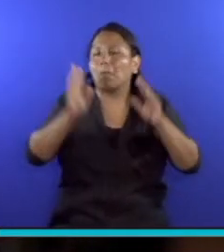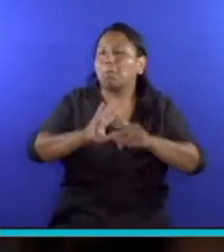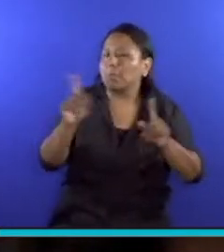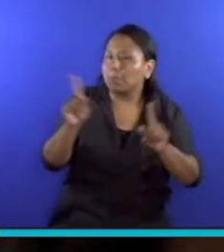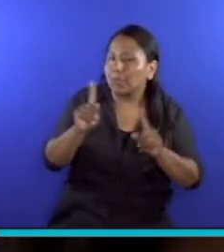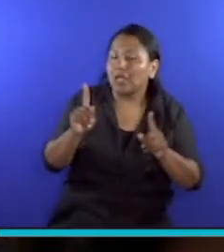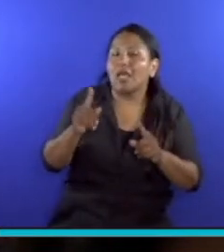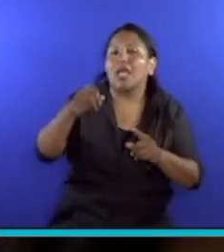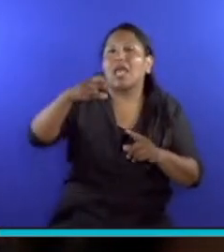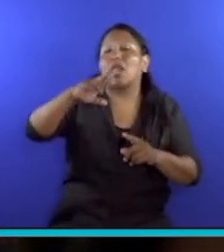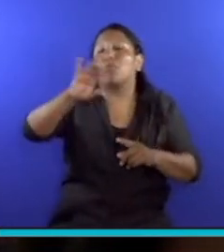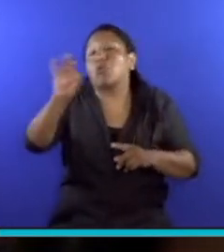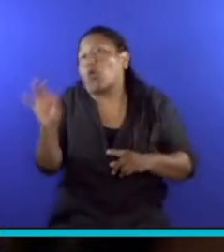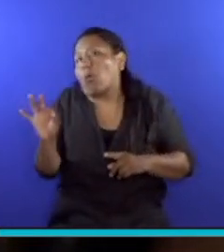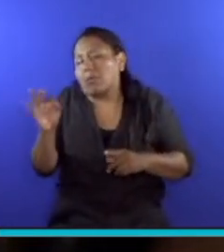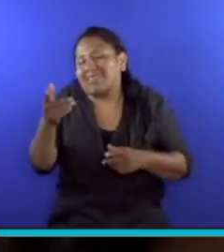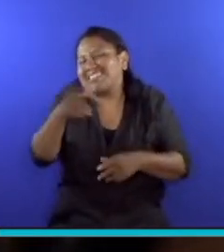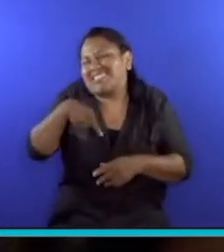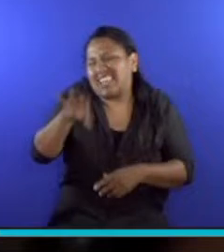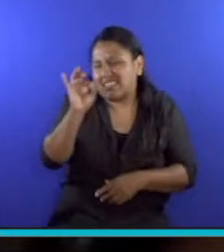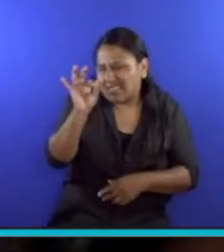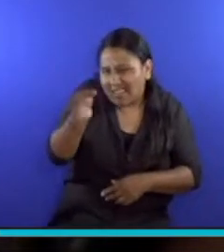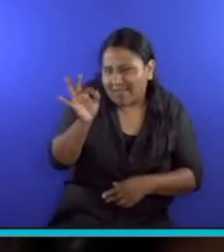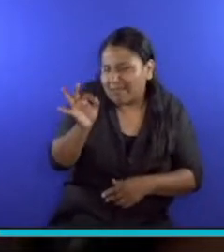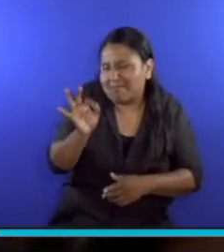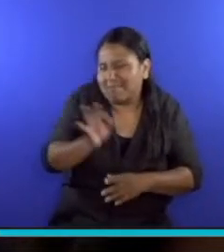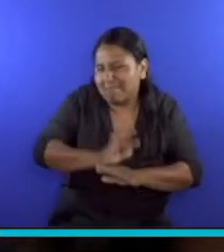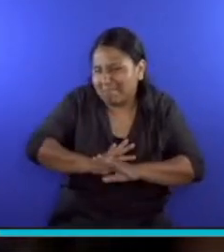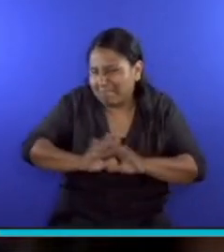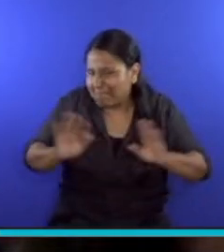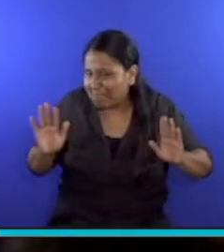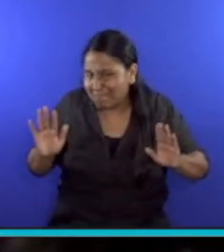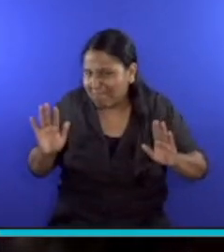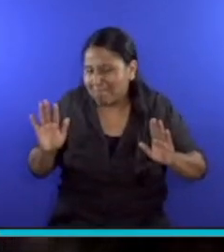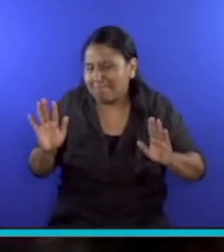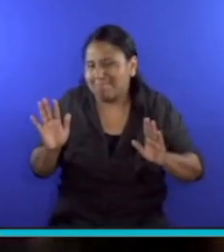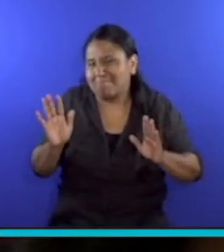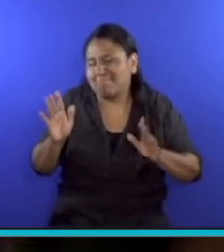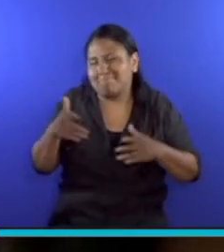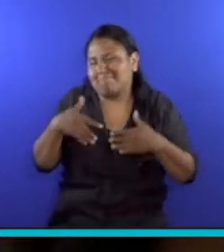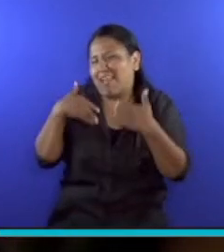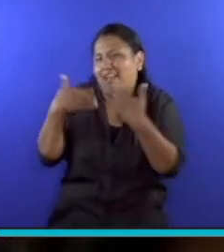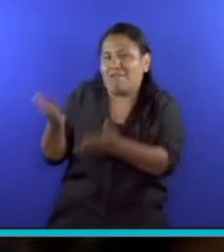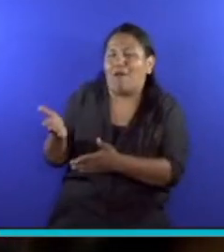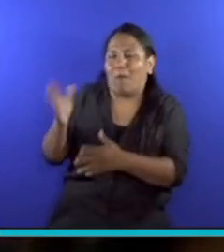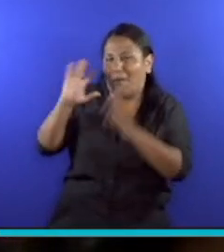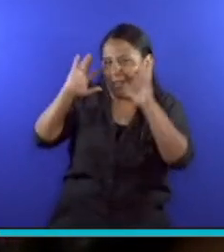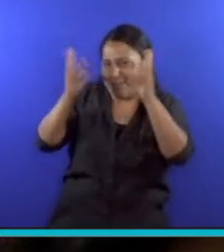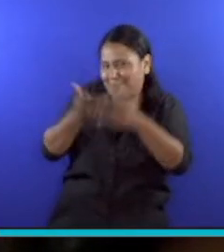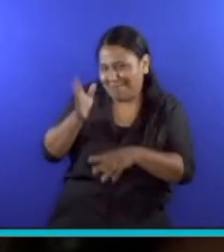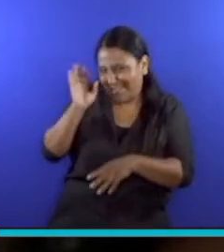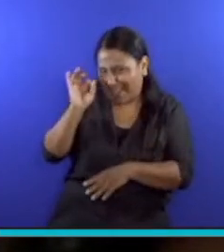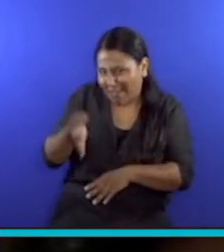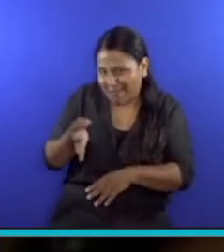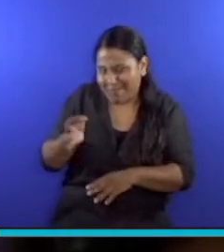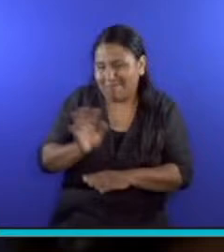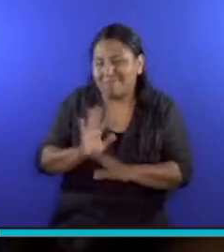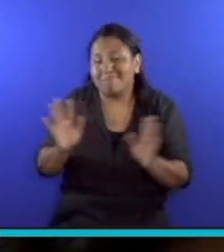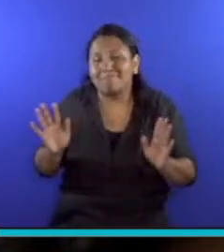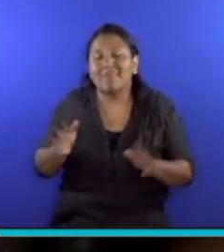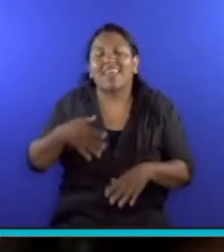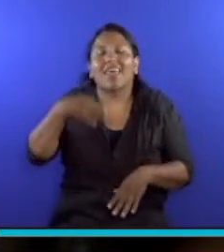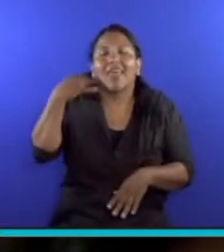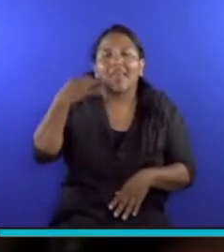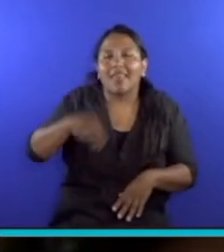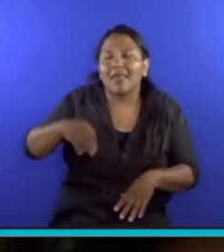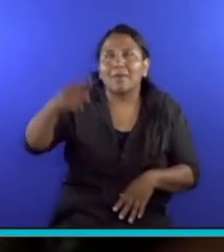ya sabemos que están absolutamente del lado de Javier Milei. Tiene que